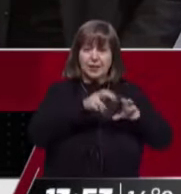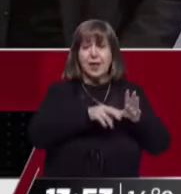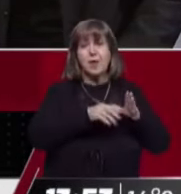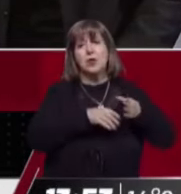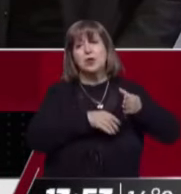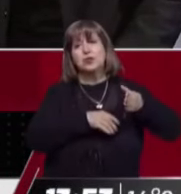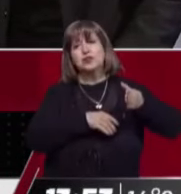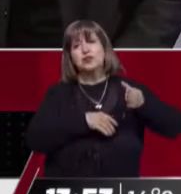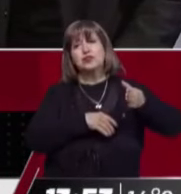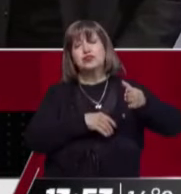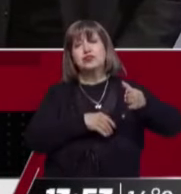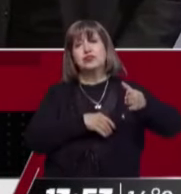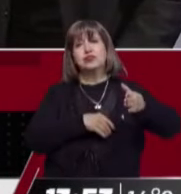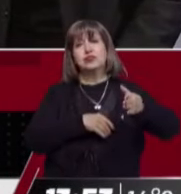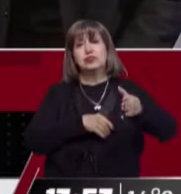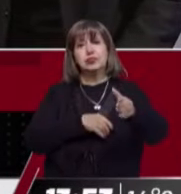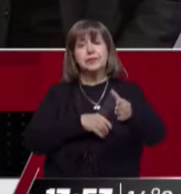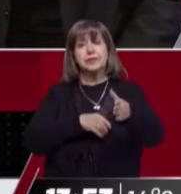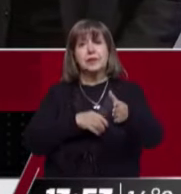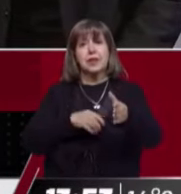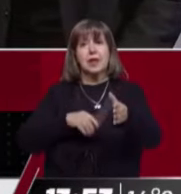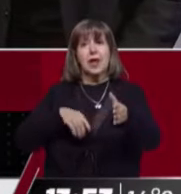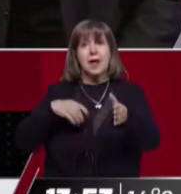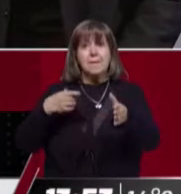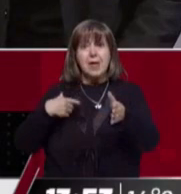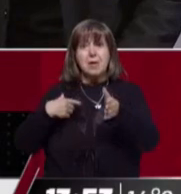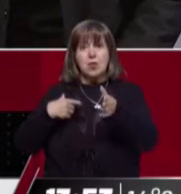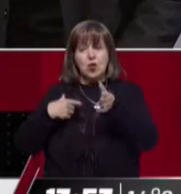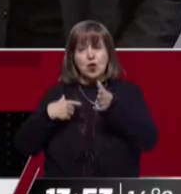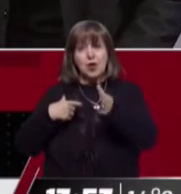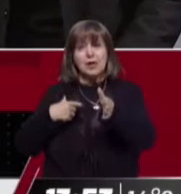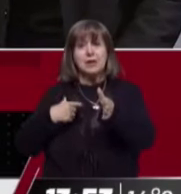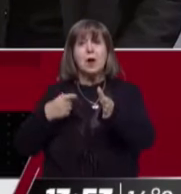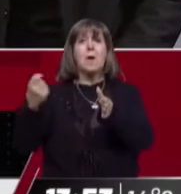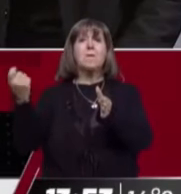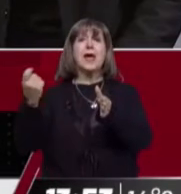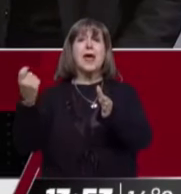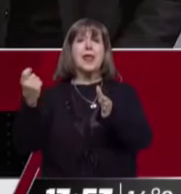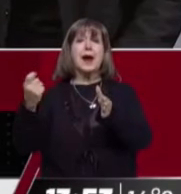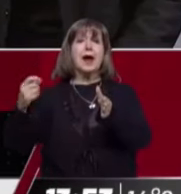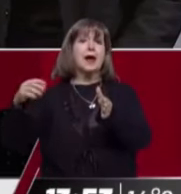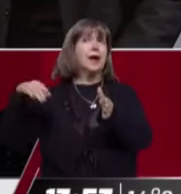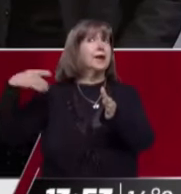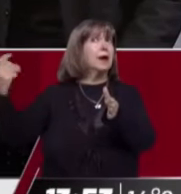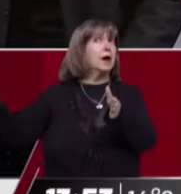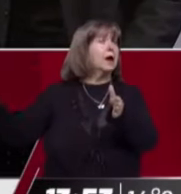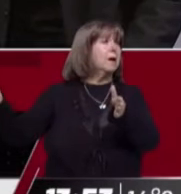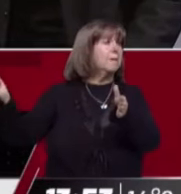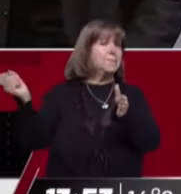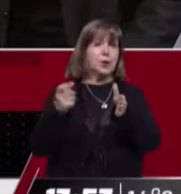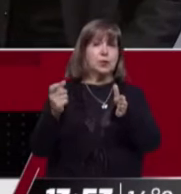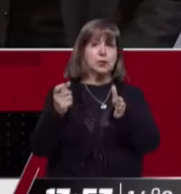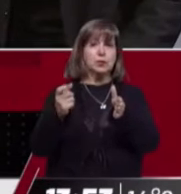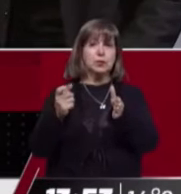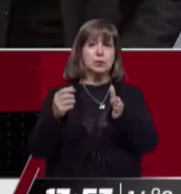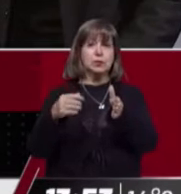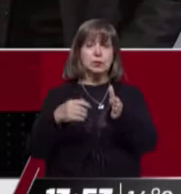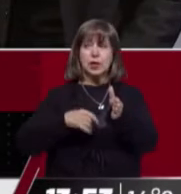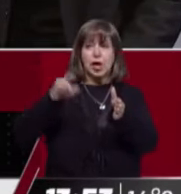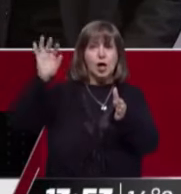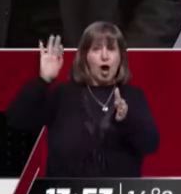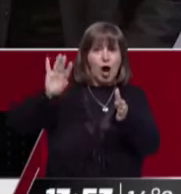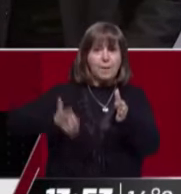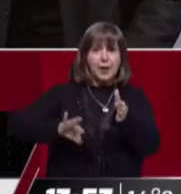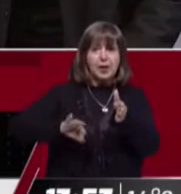colectivo reciben el impacto de una piedra en el mismo transporte, ¿sí? Detrás de eso deciden bajarse y ahí es donde parece que sucede